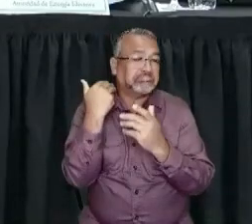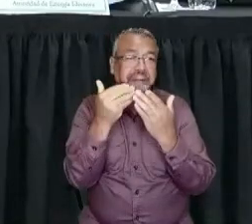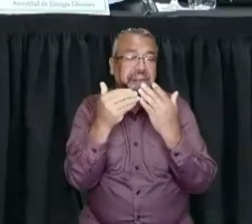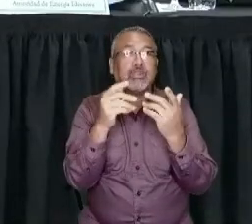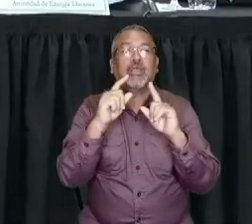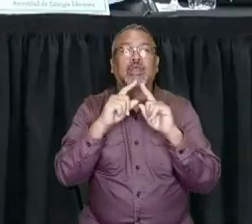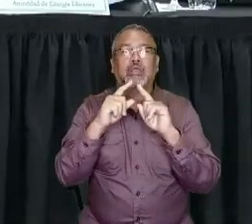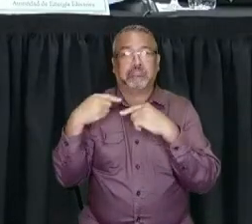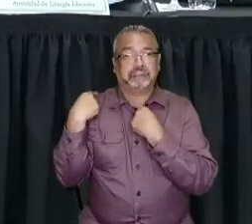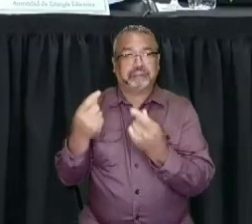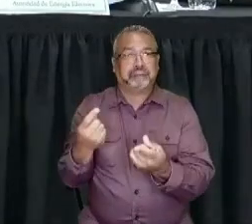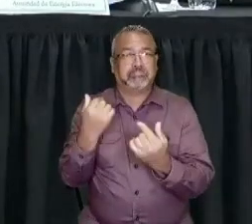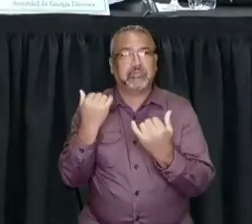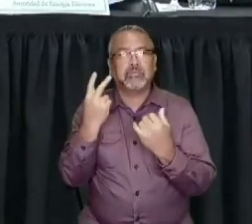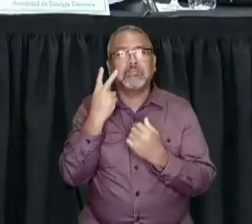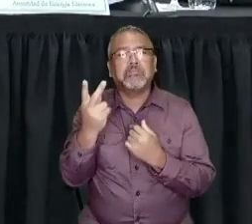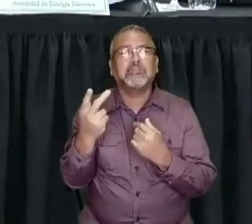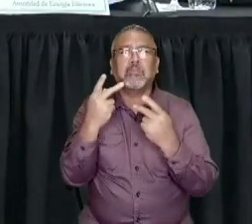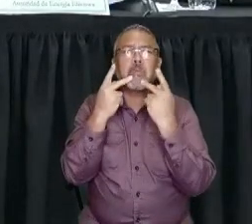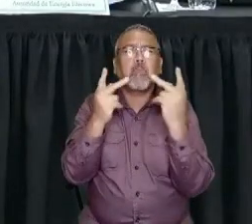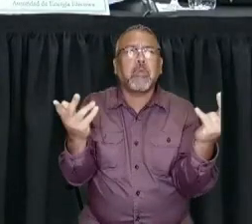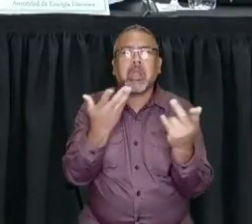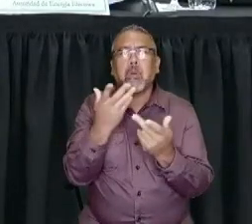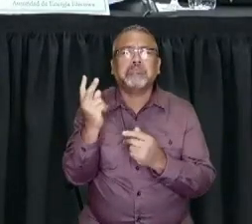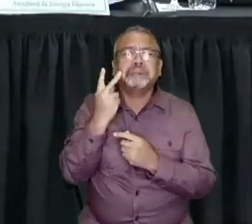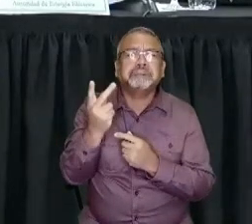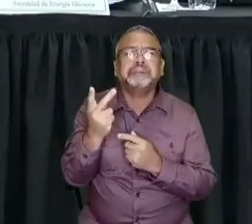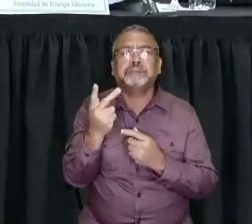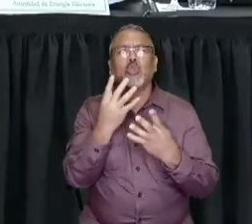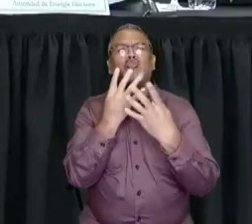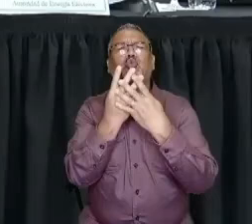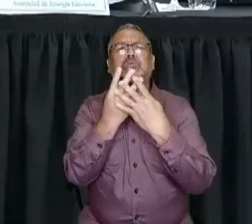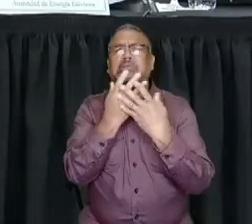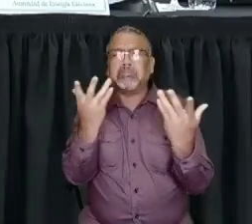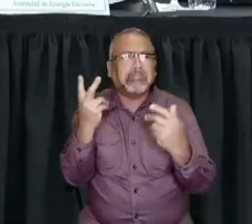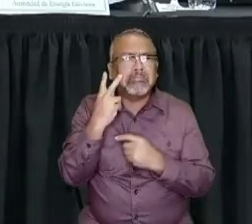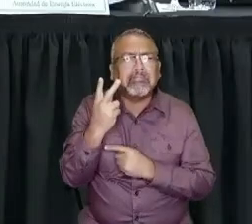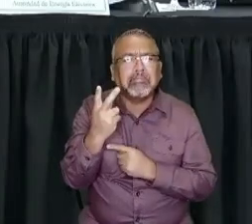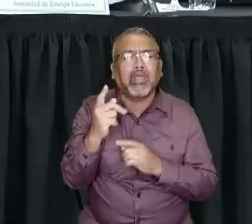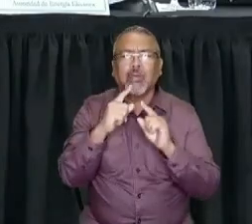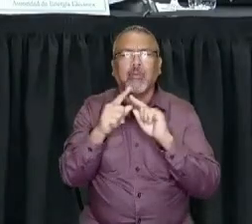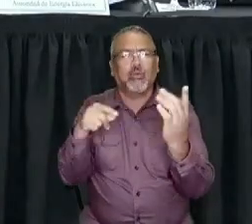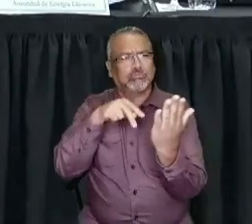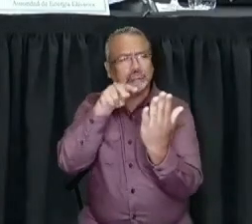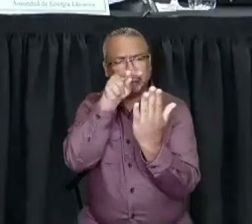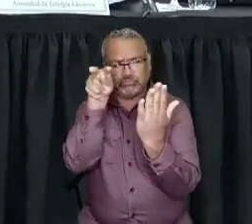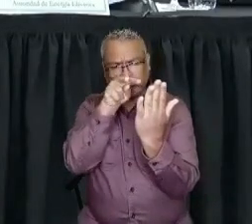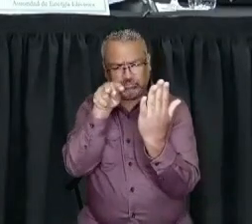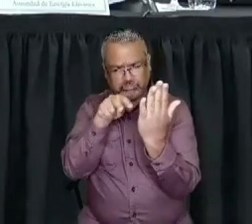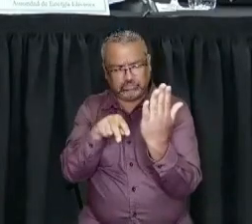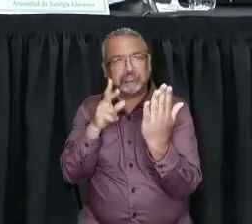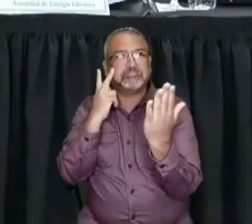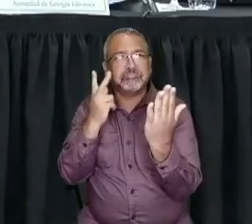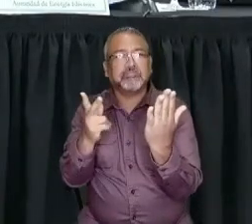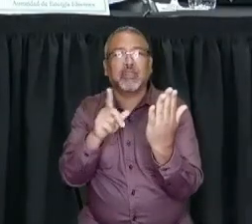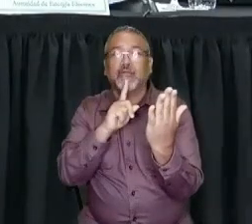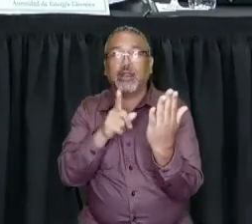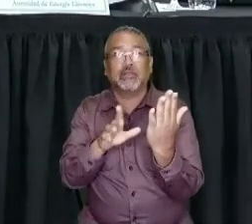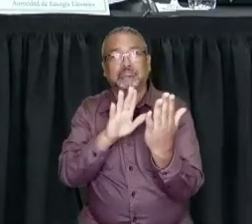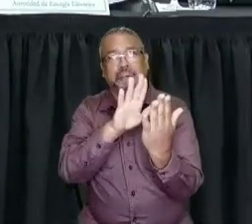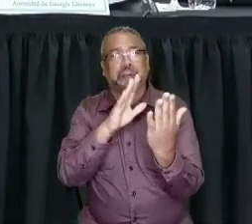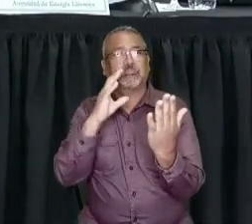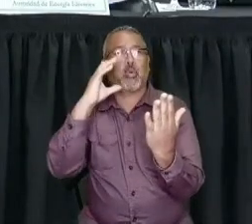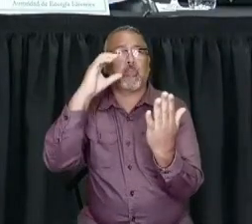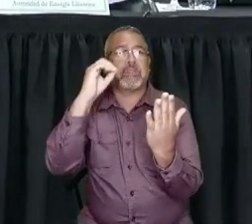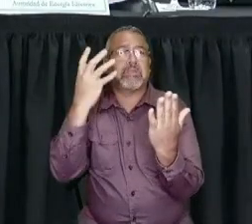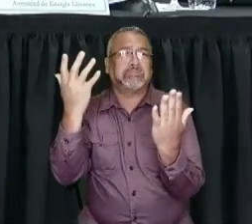información pública hemos leído algunas noticias pero más que las noticias hemos leído la información eh real de la empresa